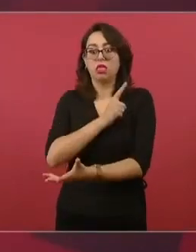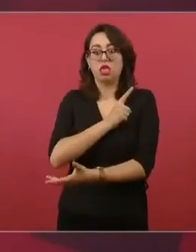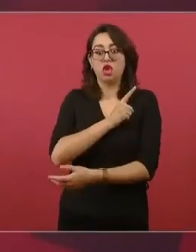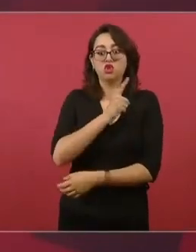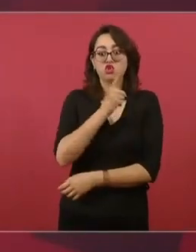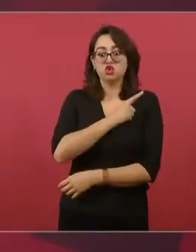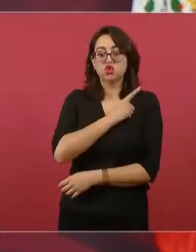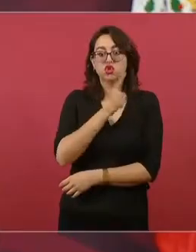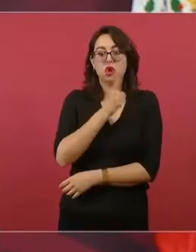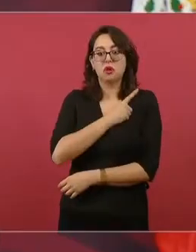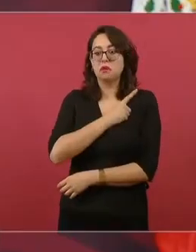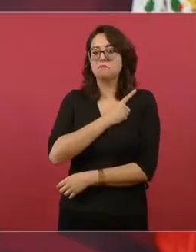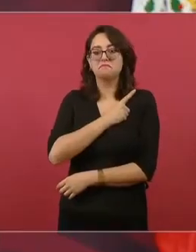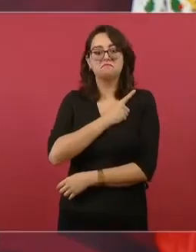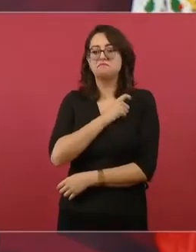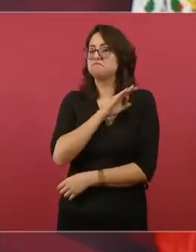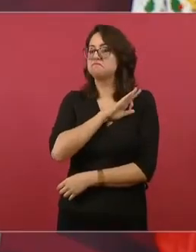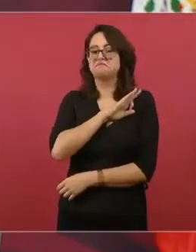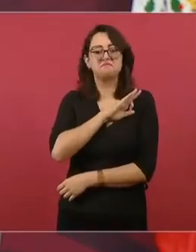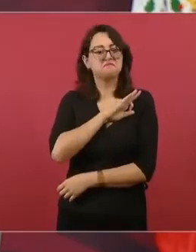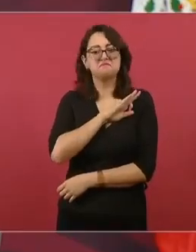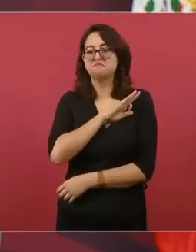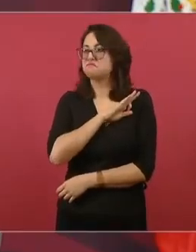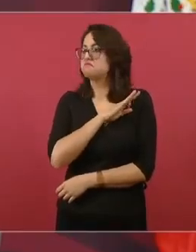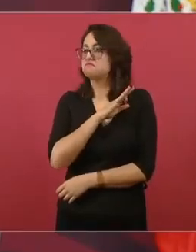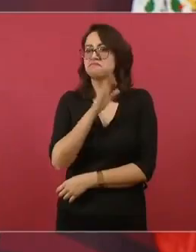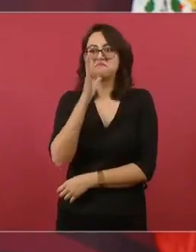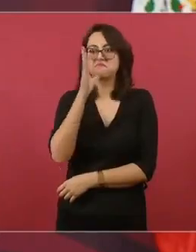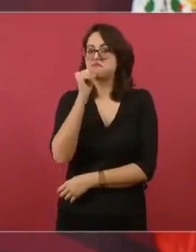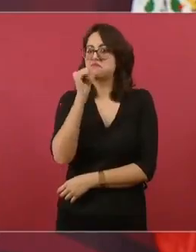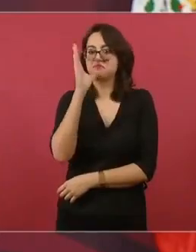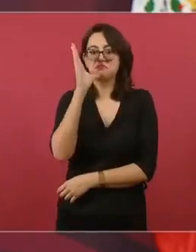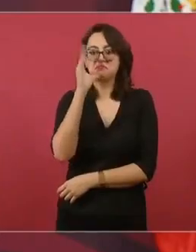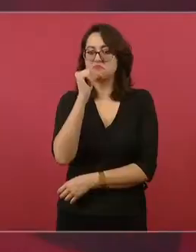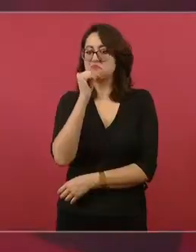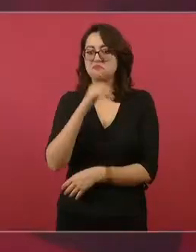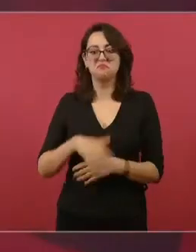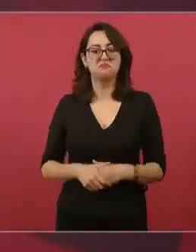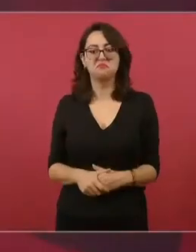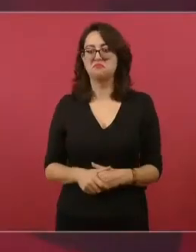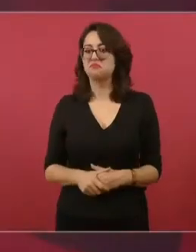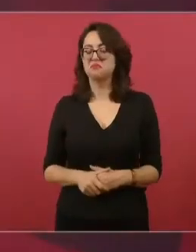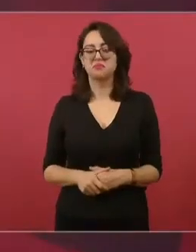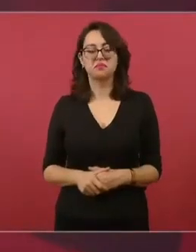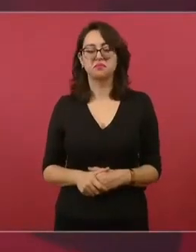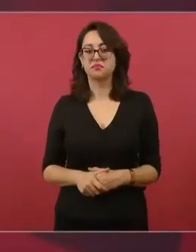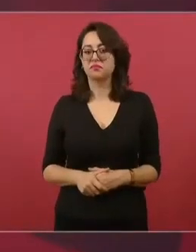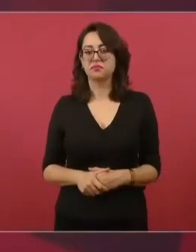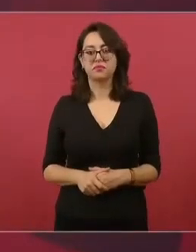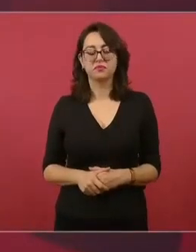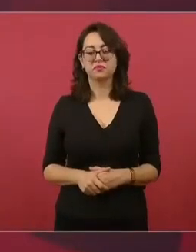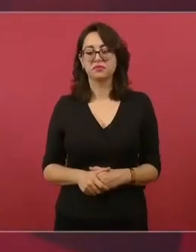Una lección es: no se les vaya a ocurrir